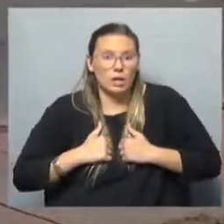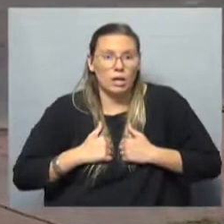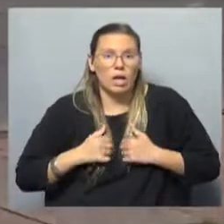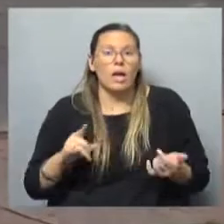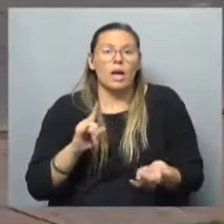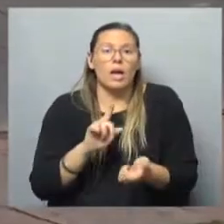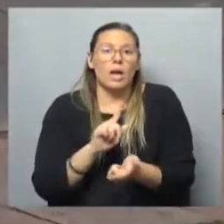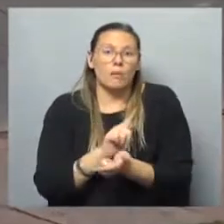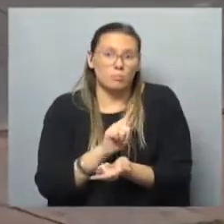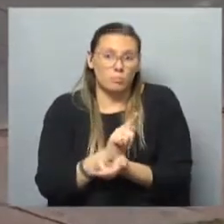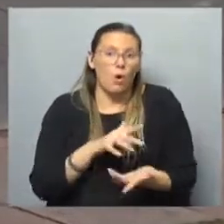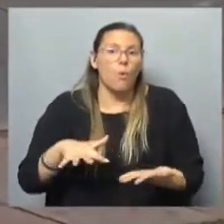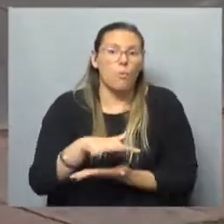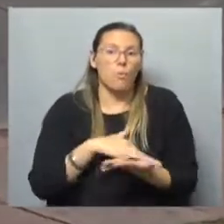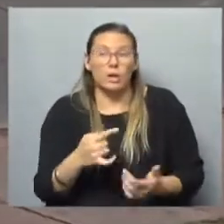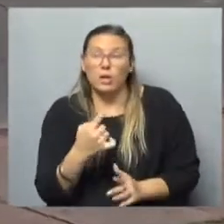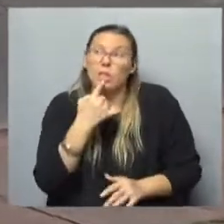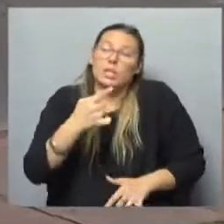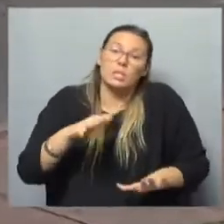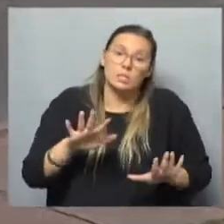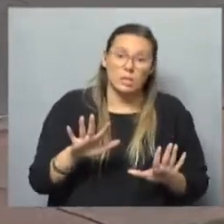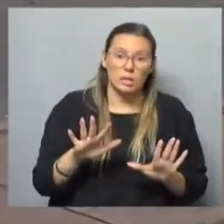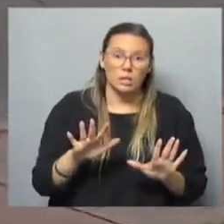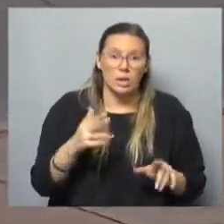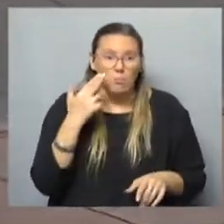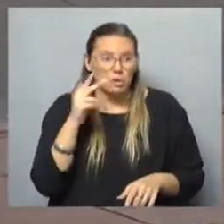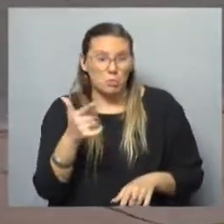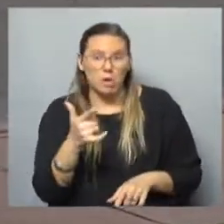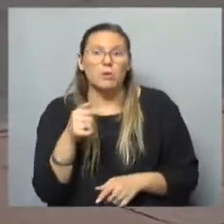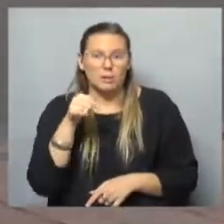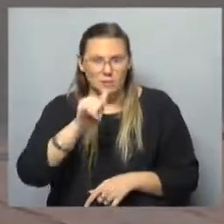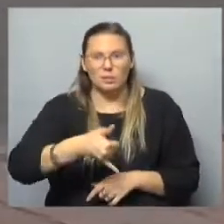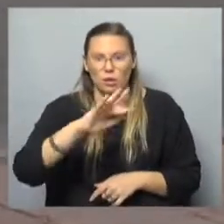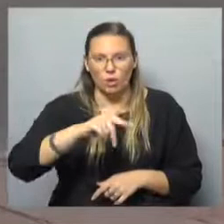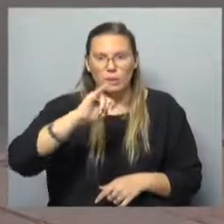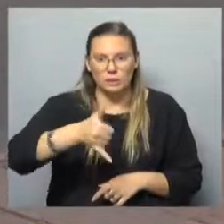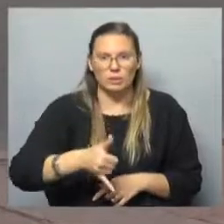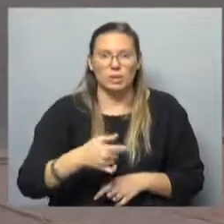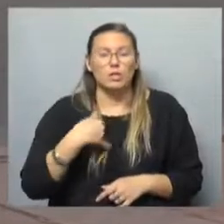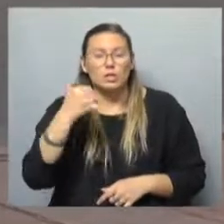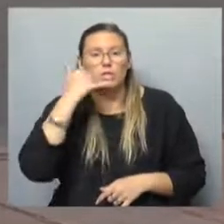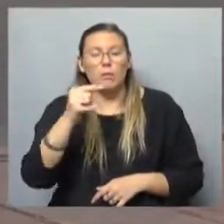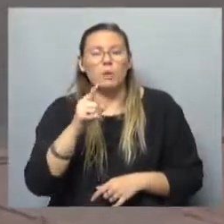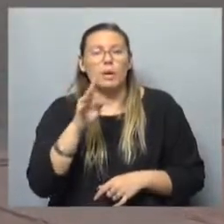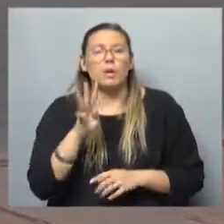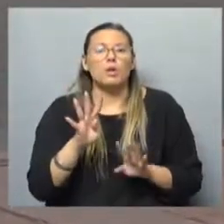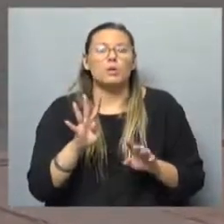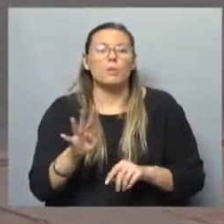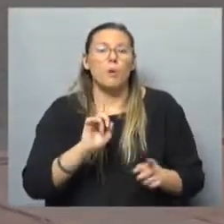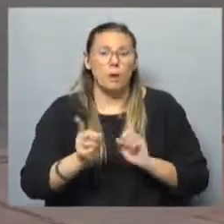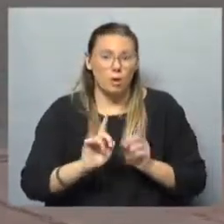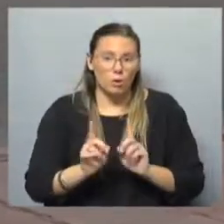Carretas. O sea, un barrio que se supone que no pasan esas cosas, bueno, sí pasa. Puntualmente llamé al 911 y me dijeron